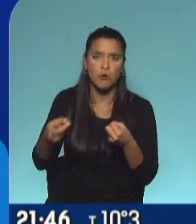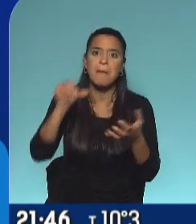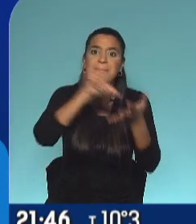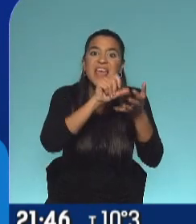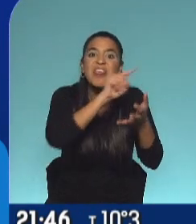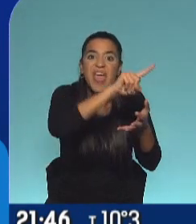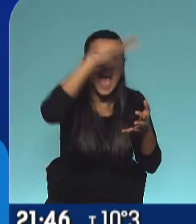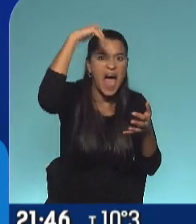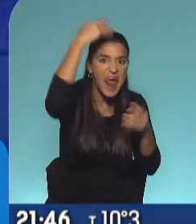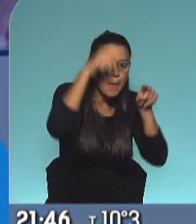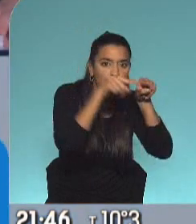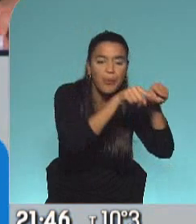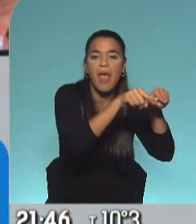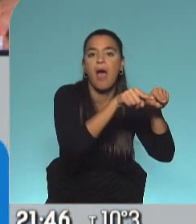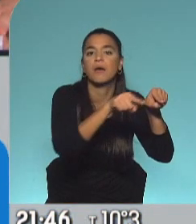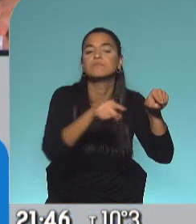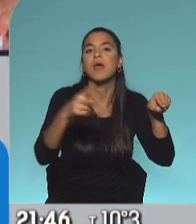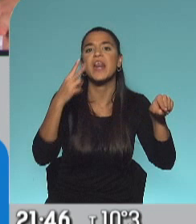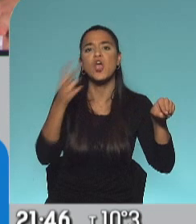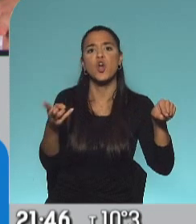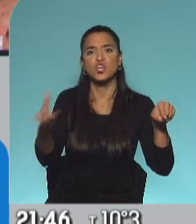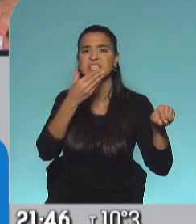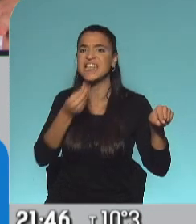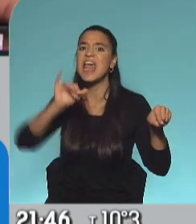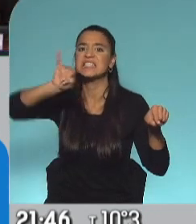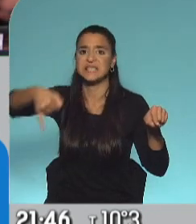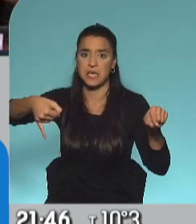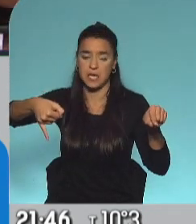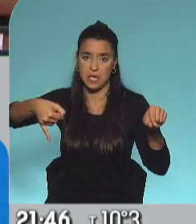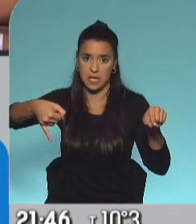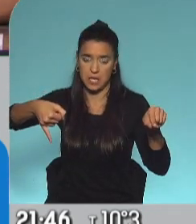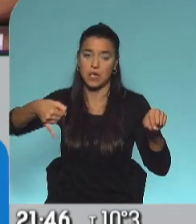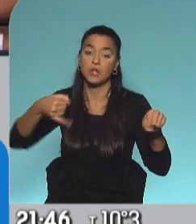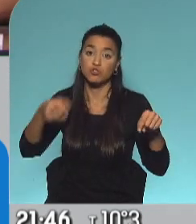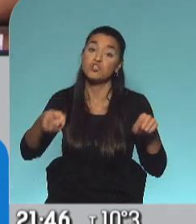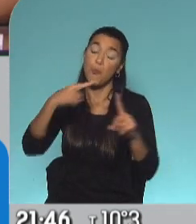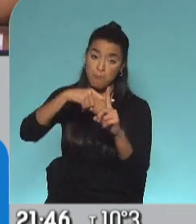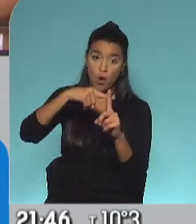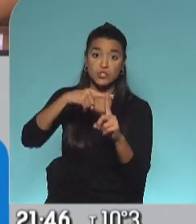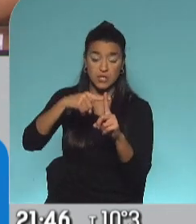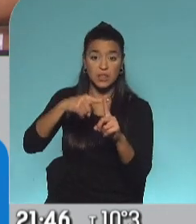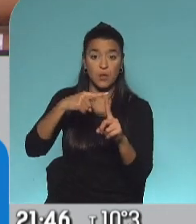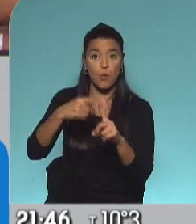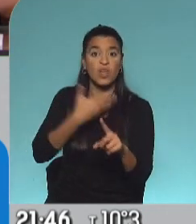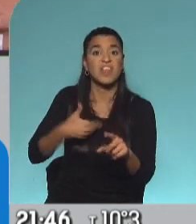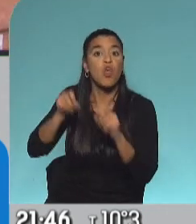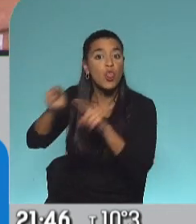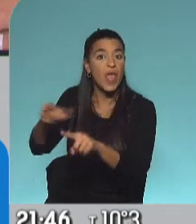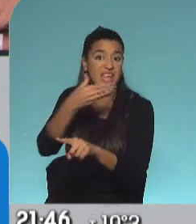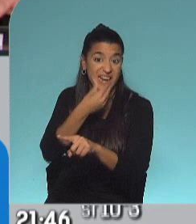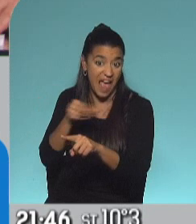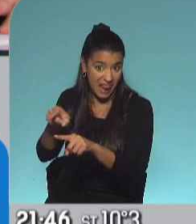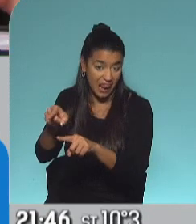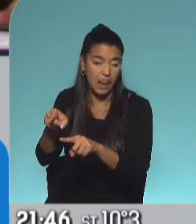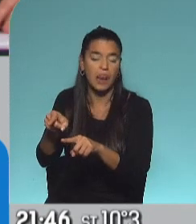está reconociendo diplomáticamente a Israel, lo cual es realmente muy positivo para el Estado israelí y en este